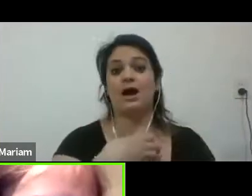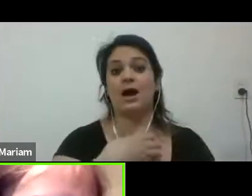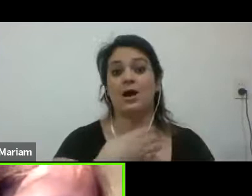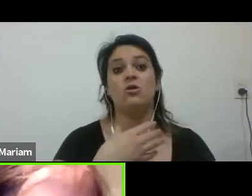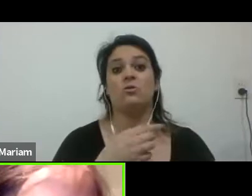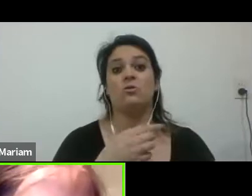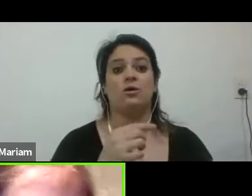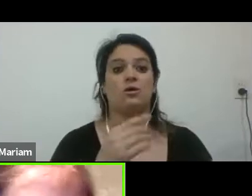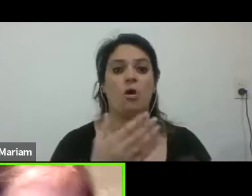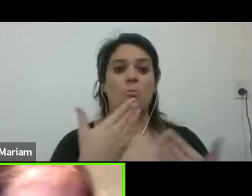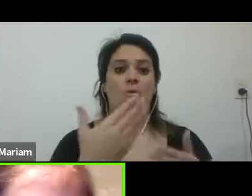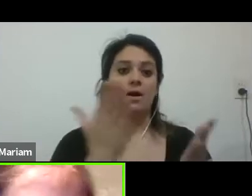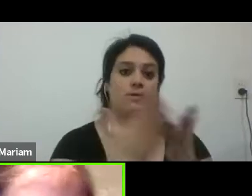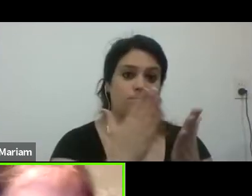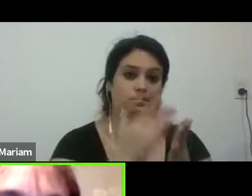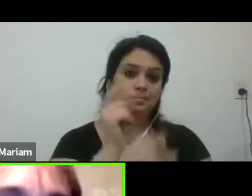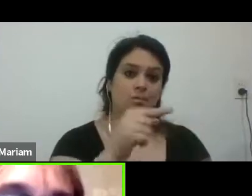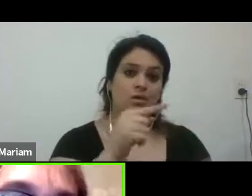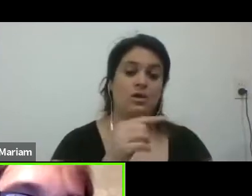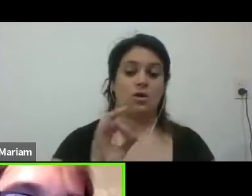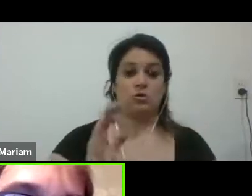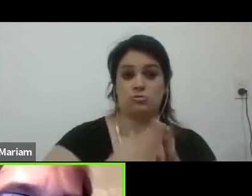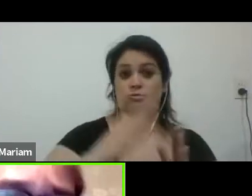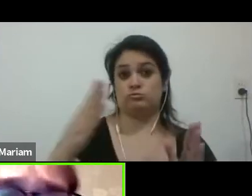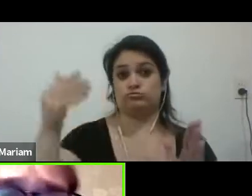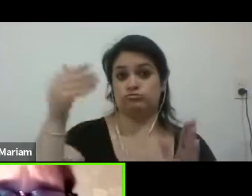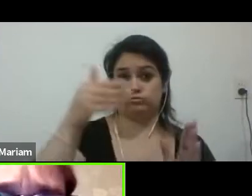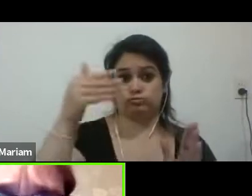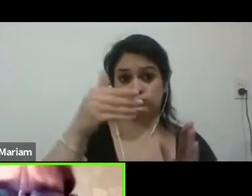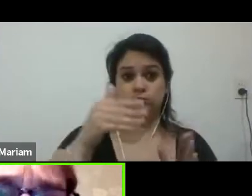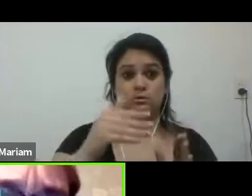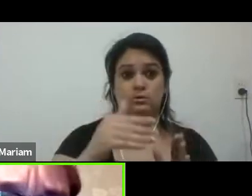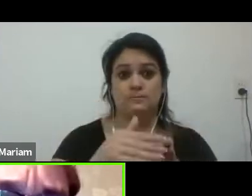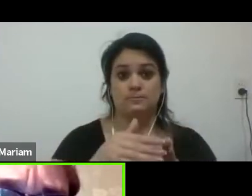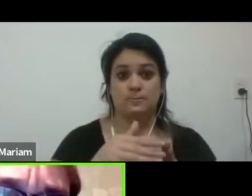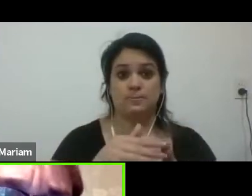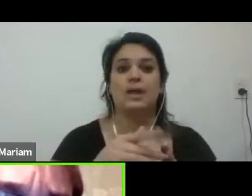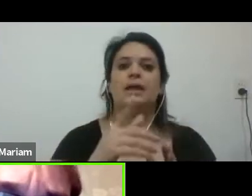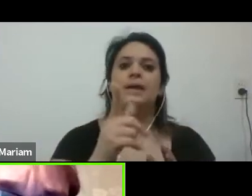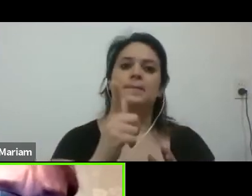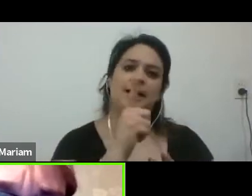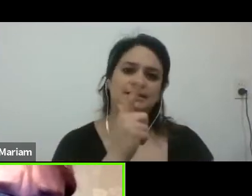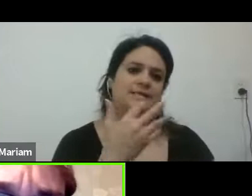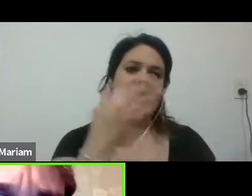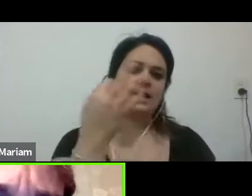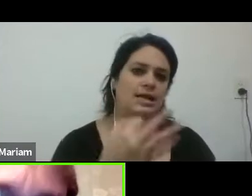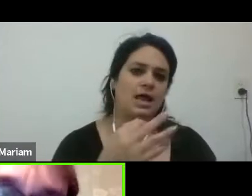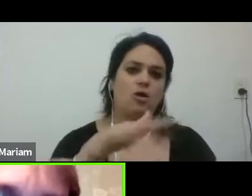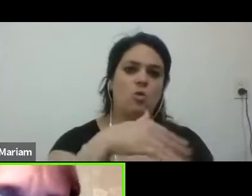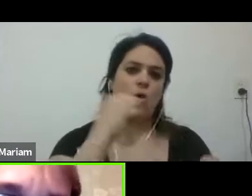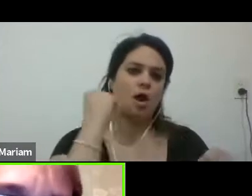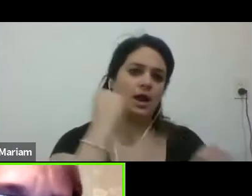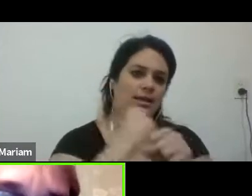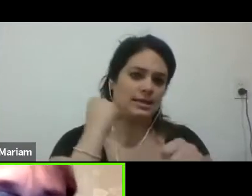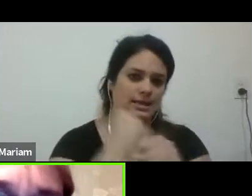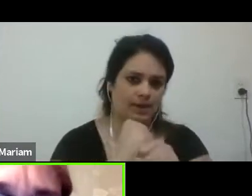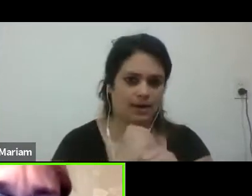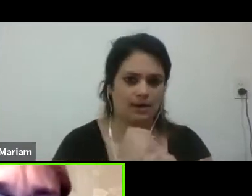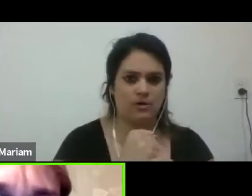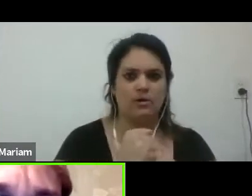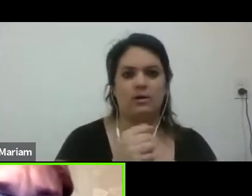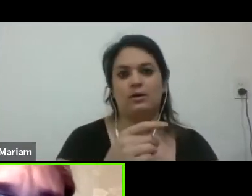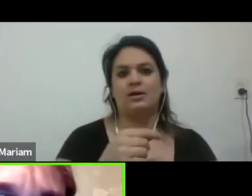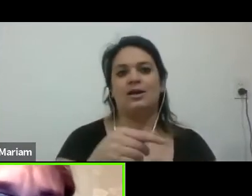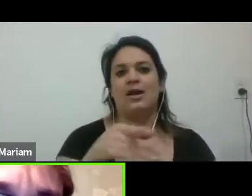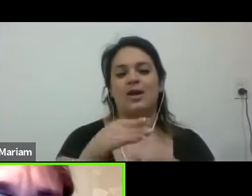transcurra todo un cursado en simulaciones reales de lugares de trabajo entonces tienen como les digo para